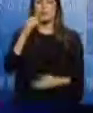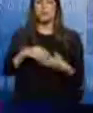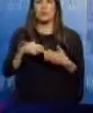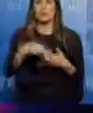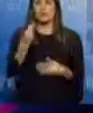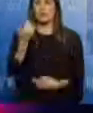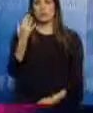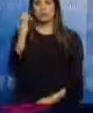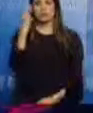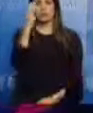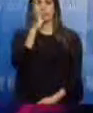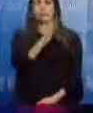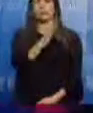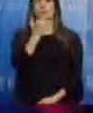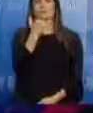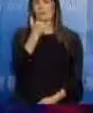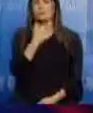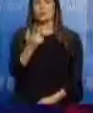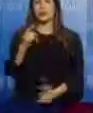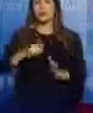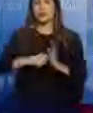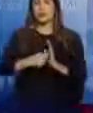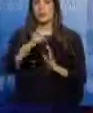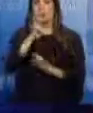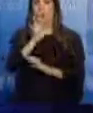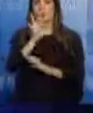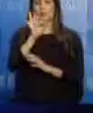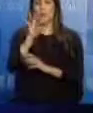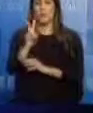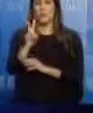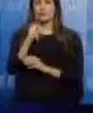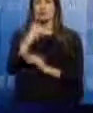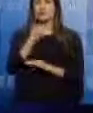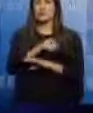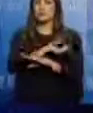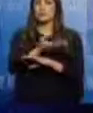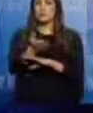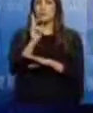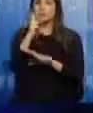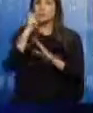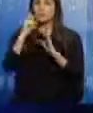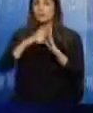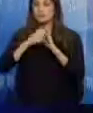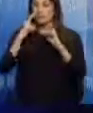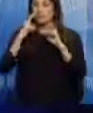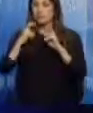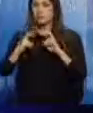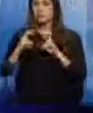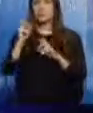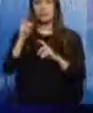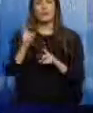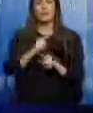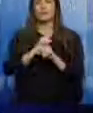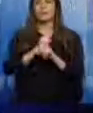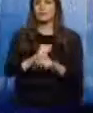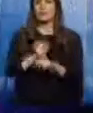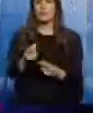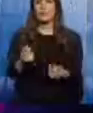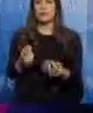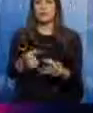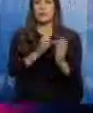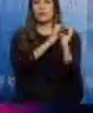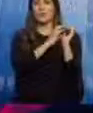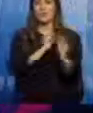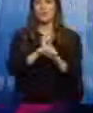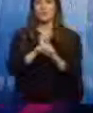más. De acuerdo con la Ley de Contraloría, artículo 92, las recomendaciones de auditoría deben ser aplicadas de manera inmediata y con carácter